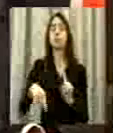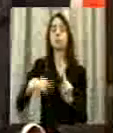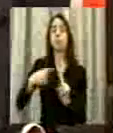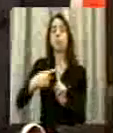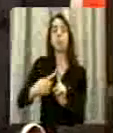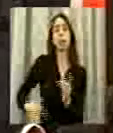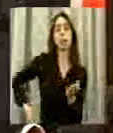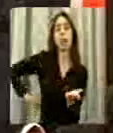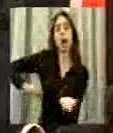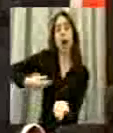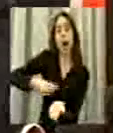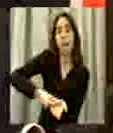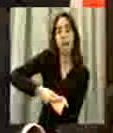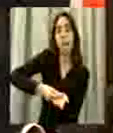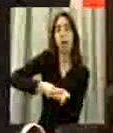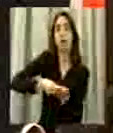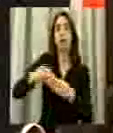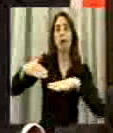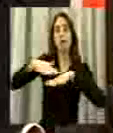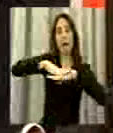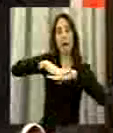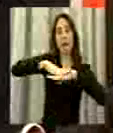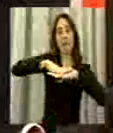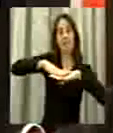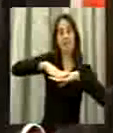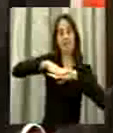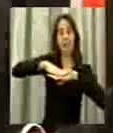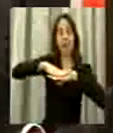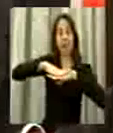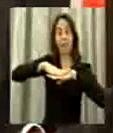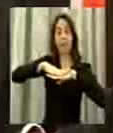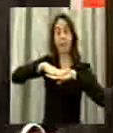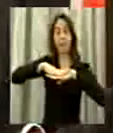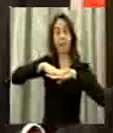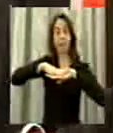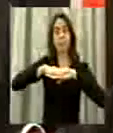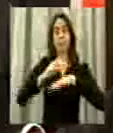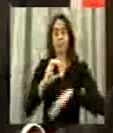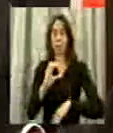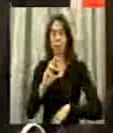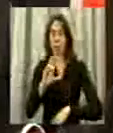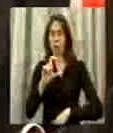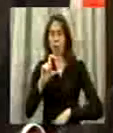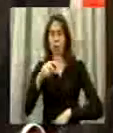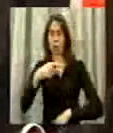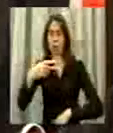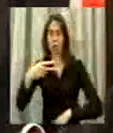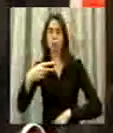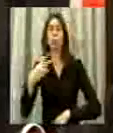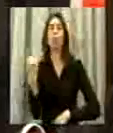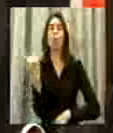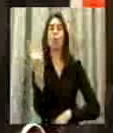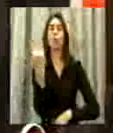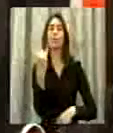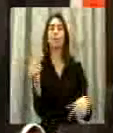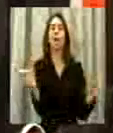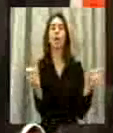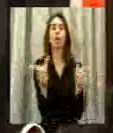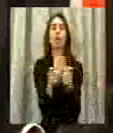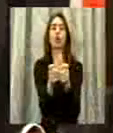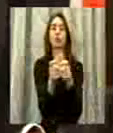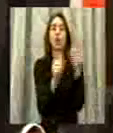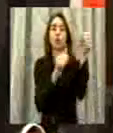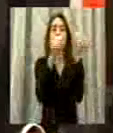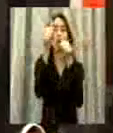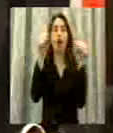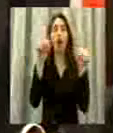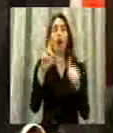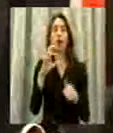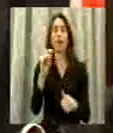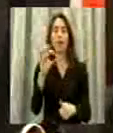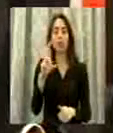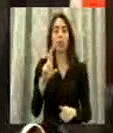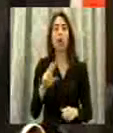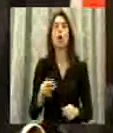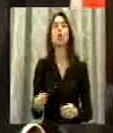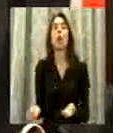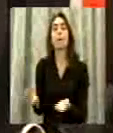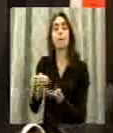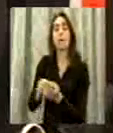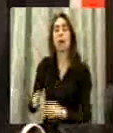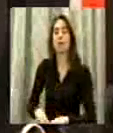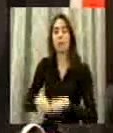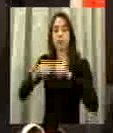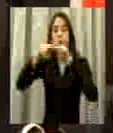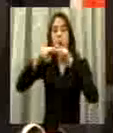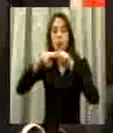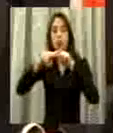aportes basales al CRUCH, a las universidades del Consejo de Rectores, y un aumento al fondo de apoyo,